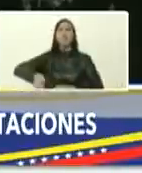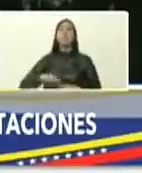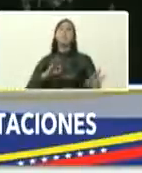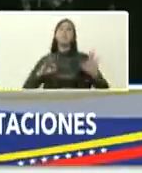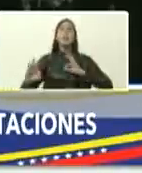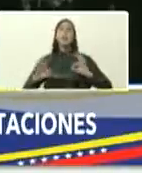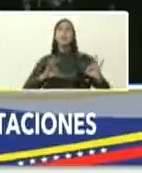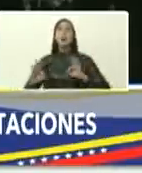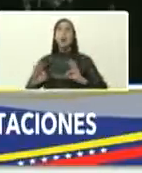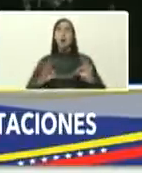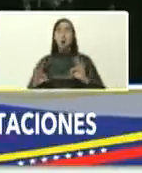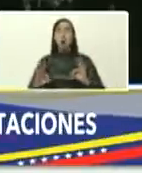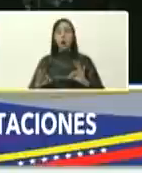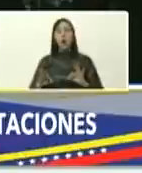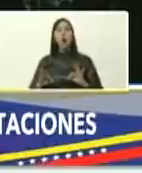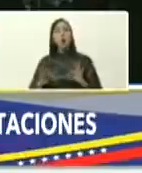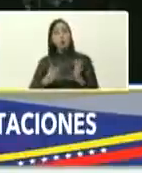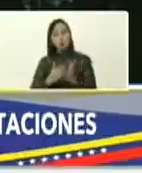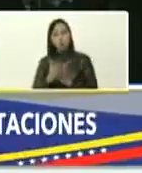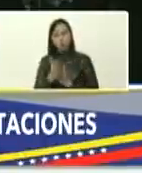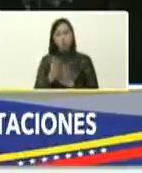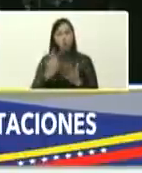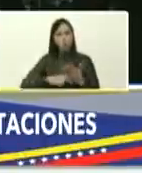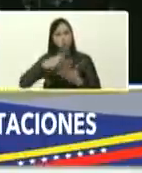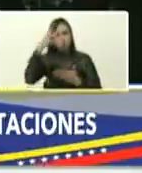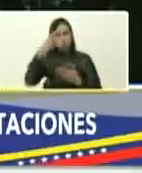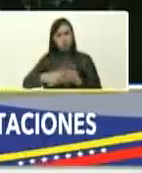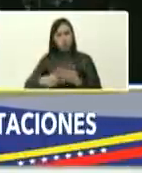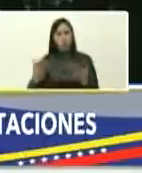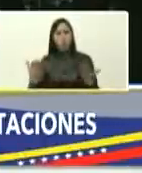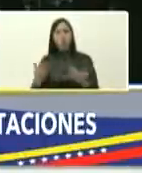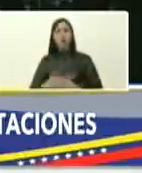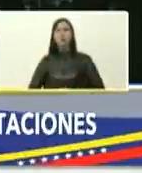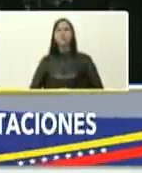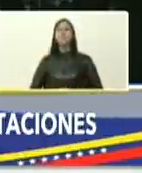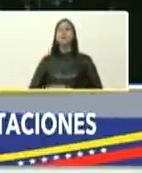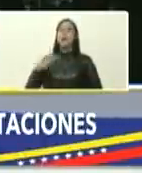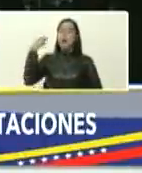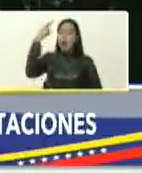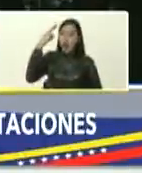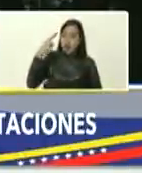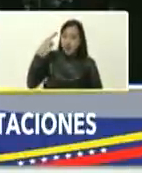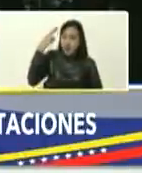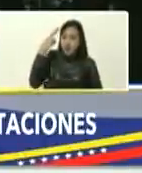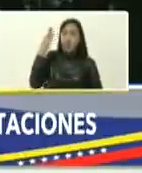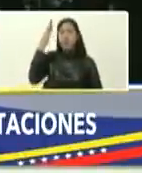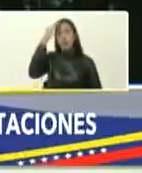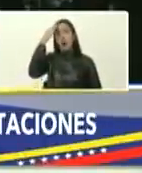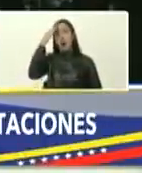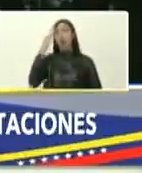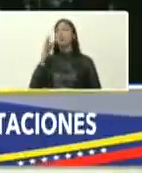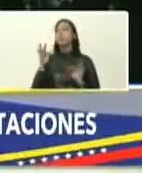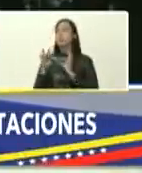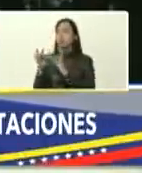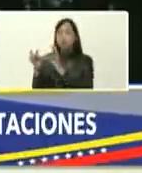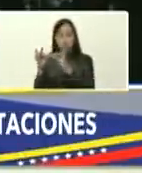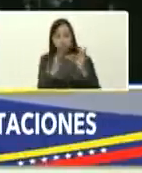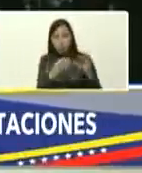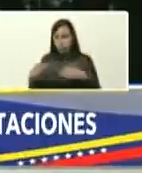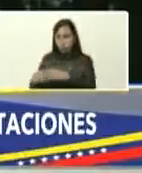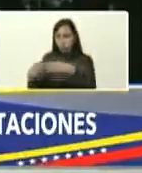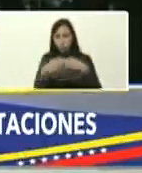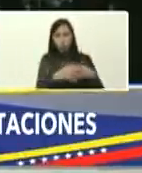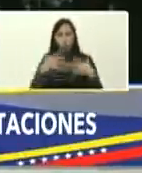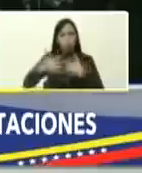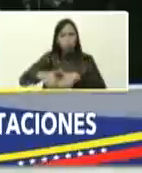preparar las líneas maestras con los pies sobre la tierra, articulado a todos los sectores